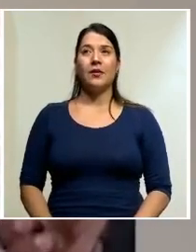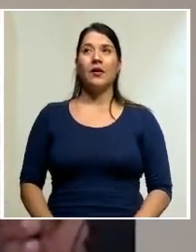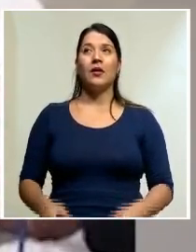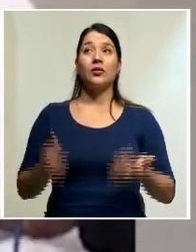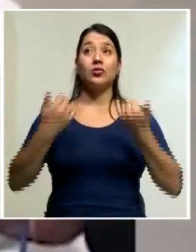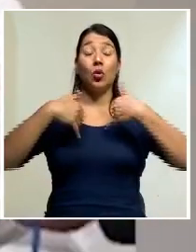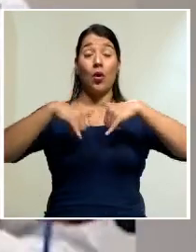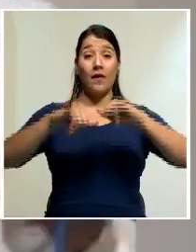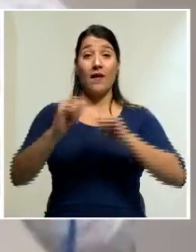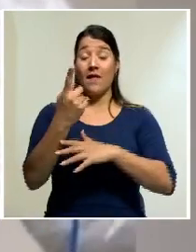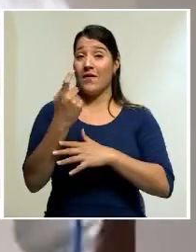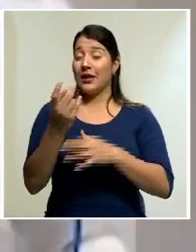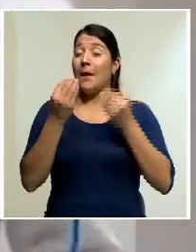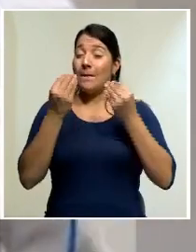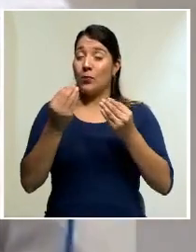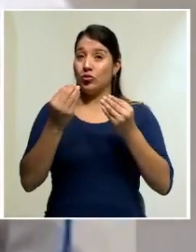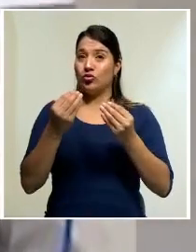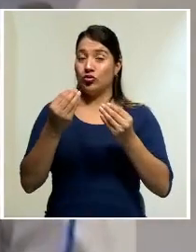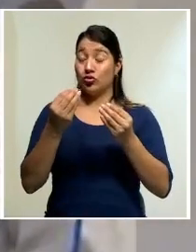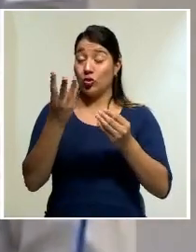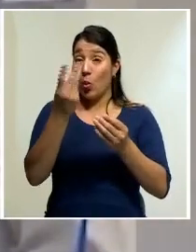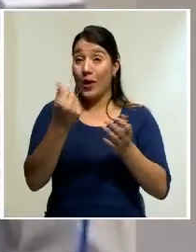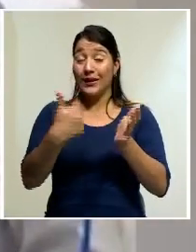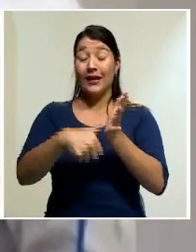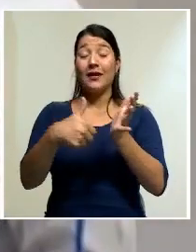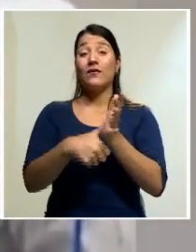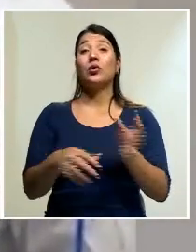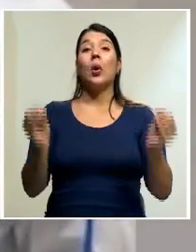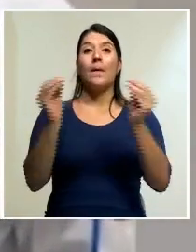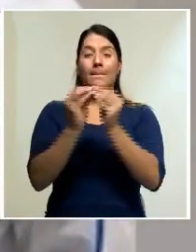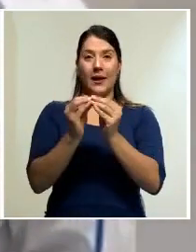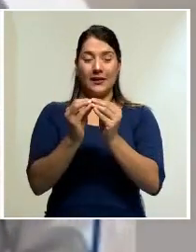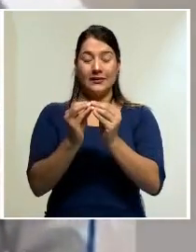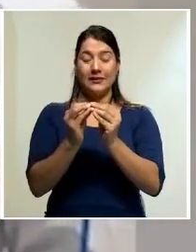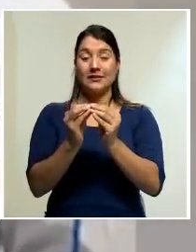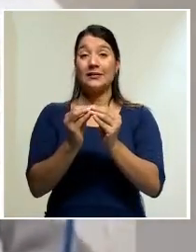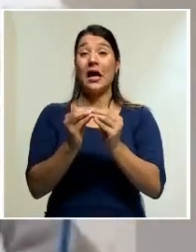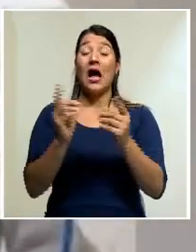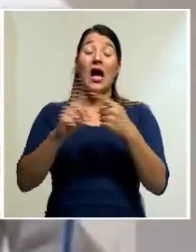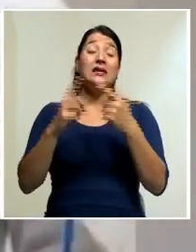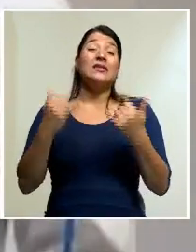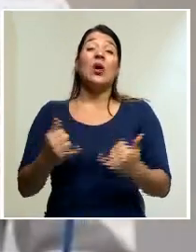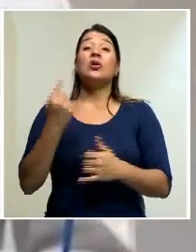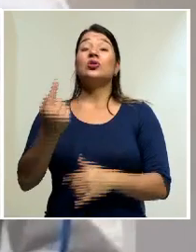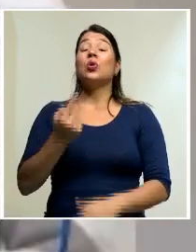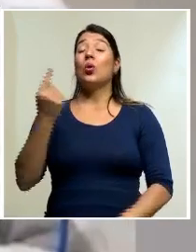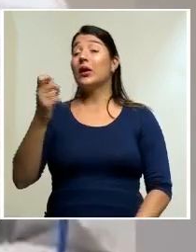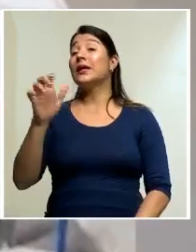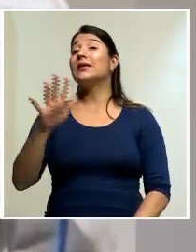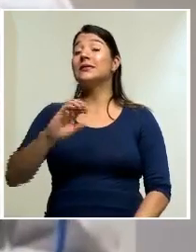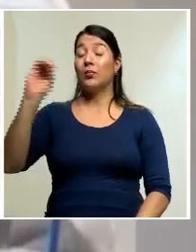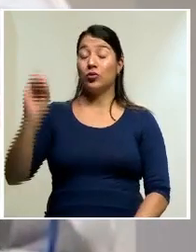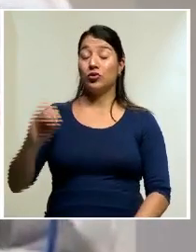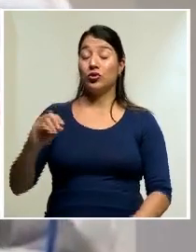falta muchísimos votos que contabilizar, se lleva solamente un 15%,